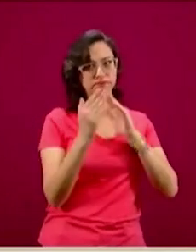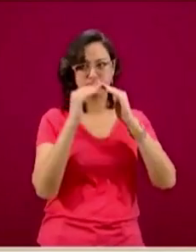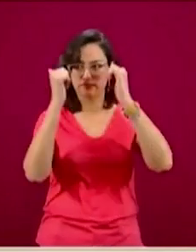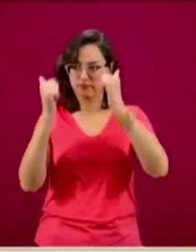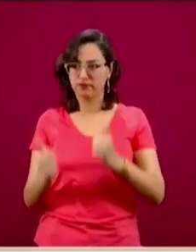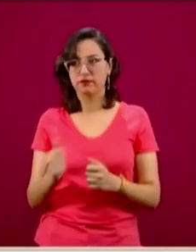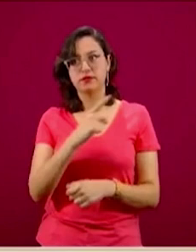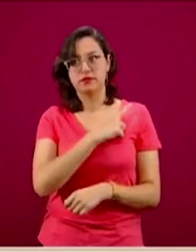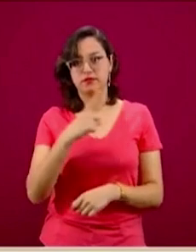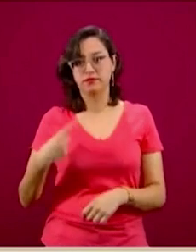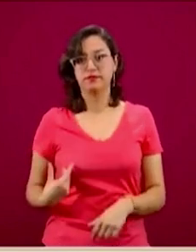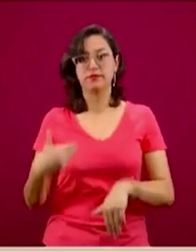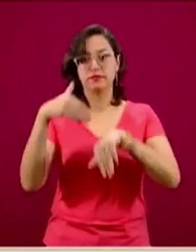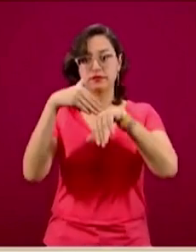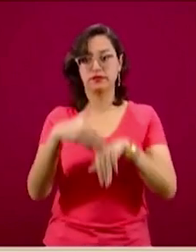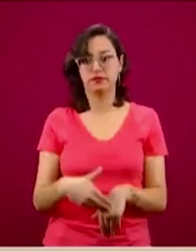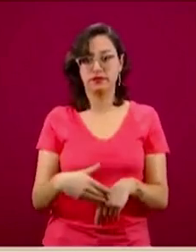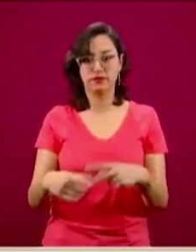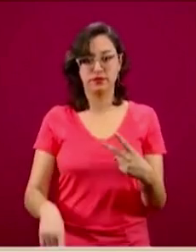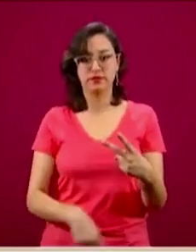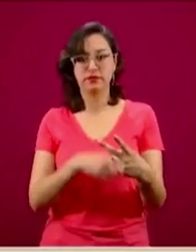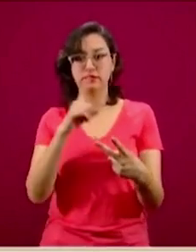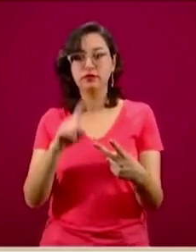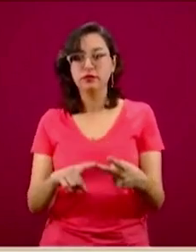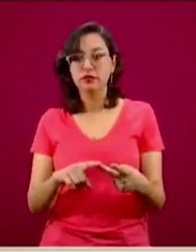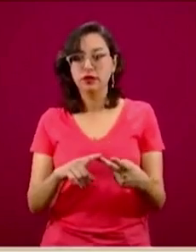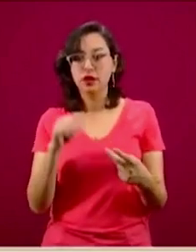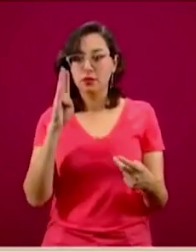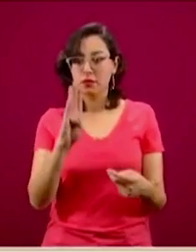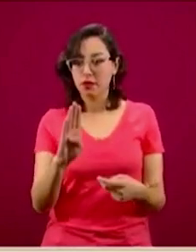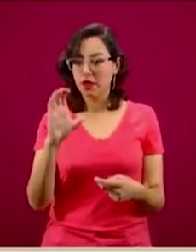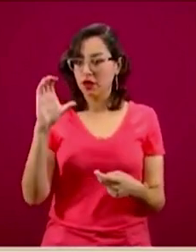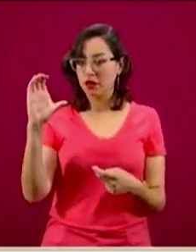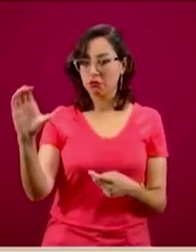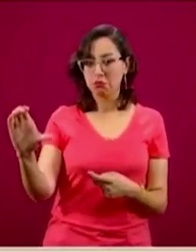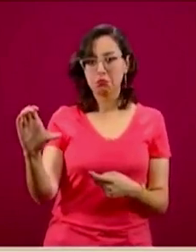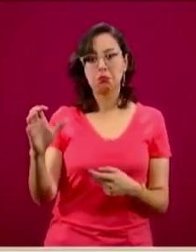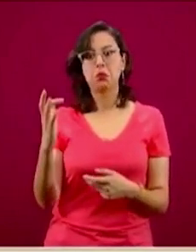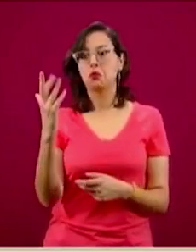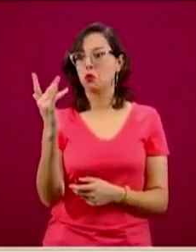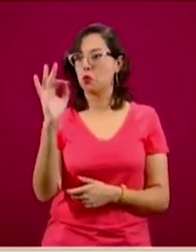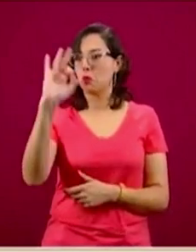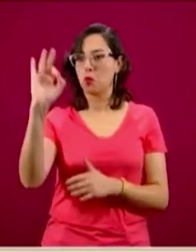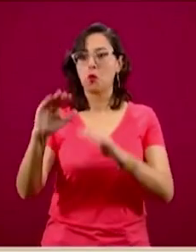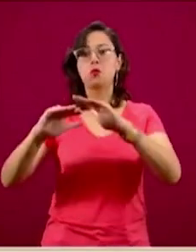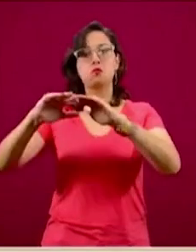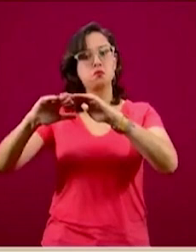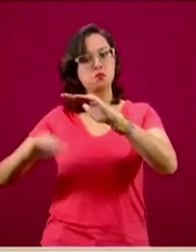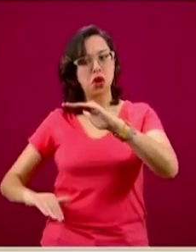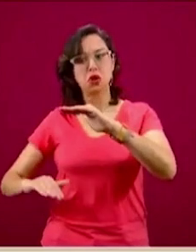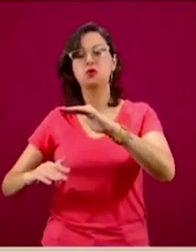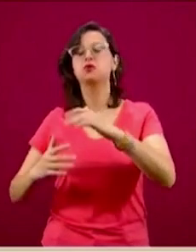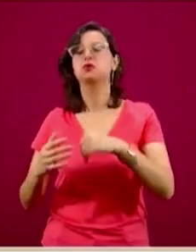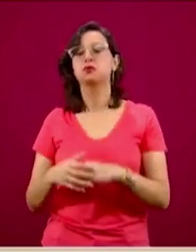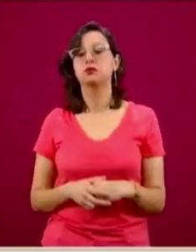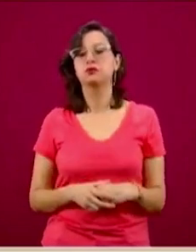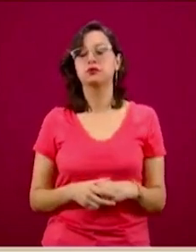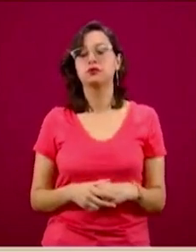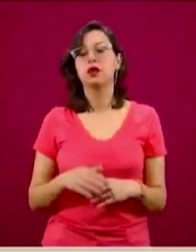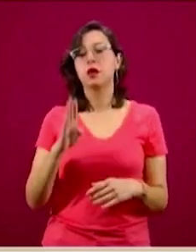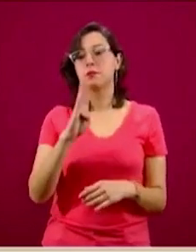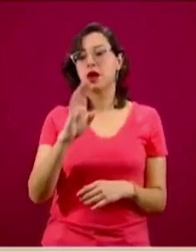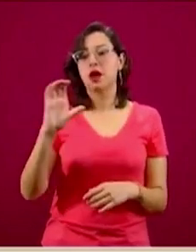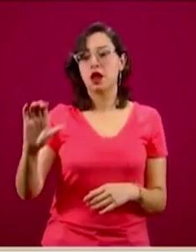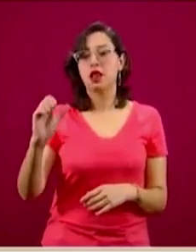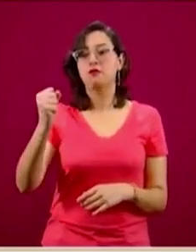sana distancia baja california se mantiene por debajo del 50 por ciento de movilidad y baja california sur